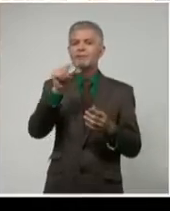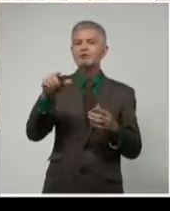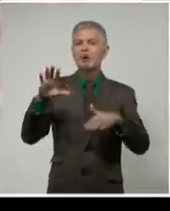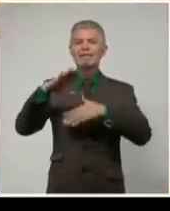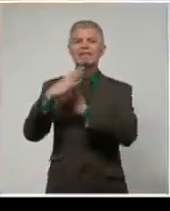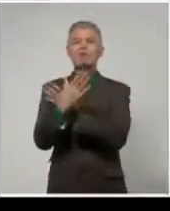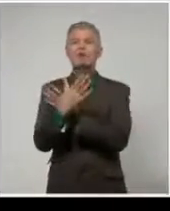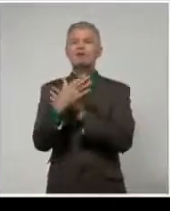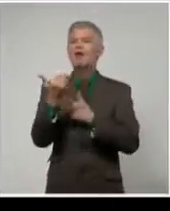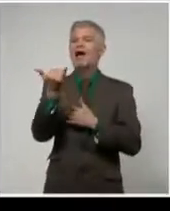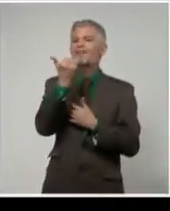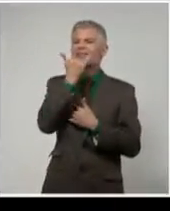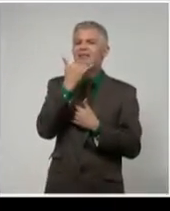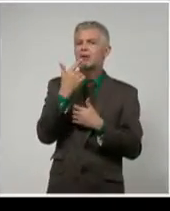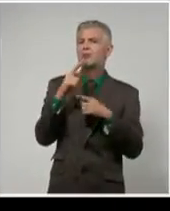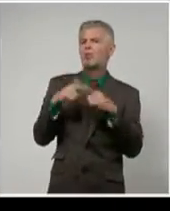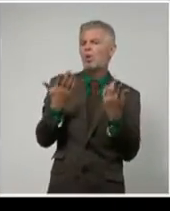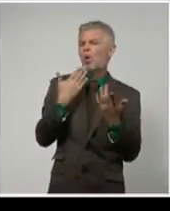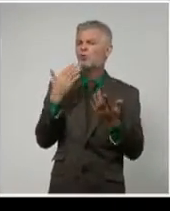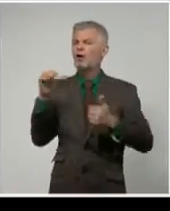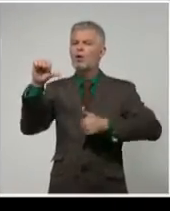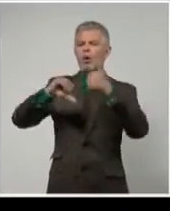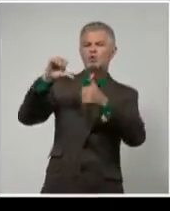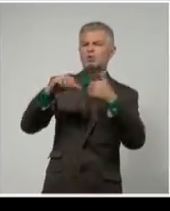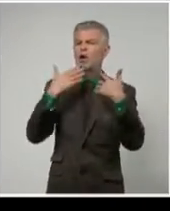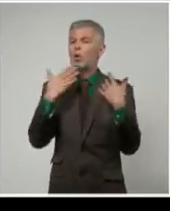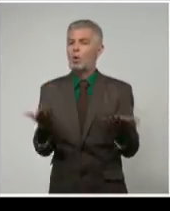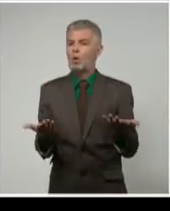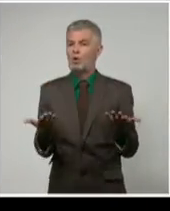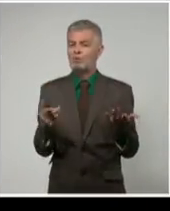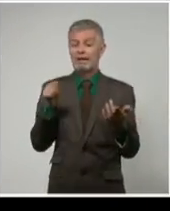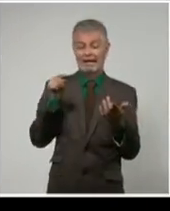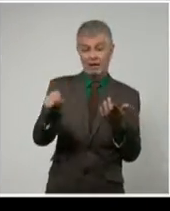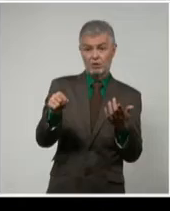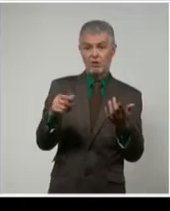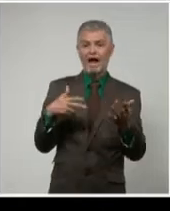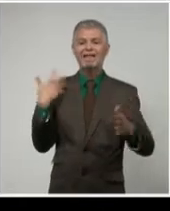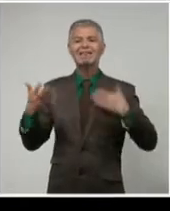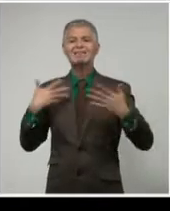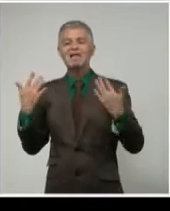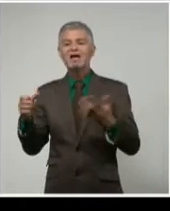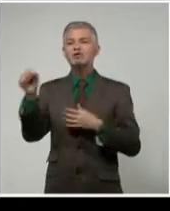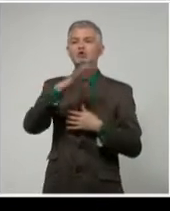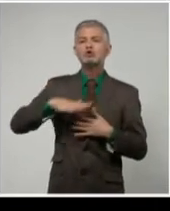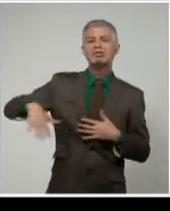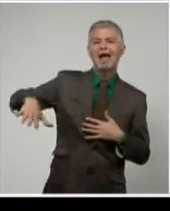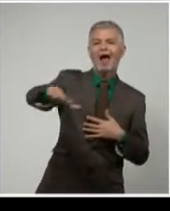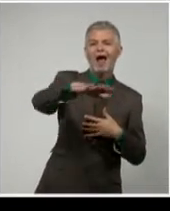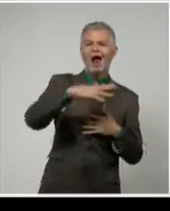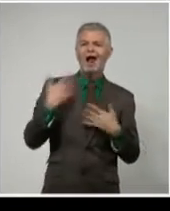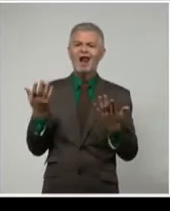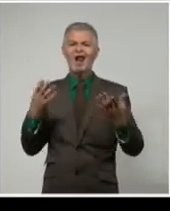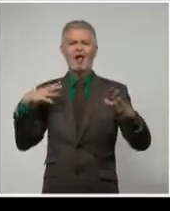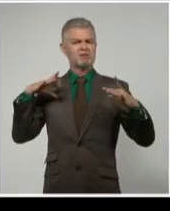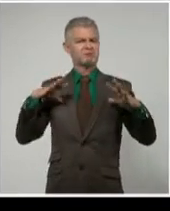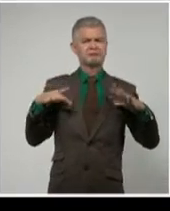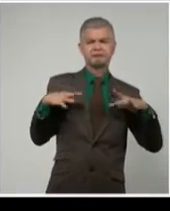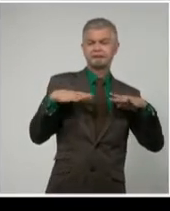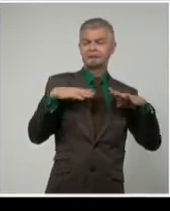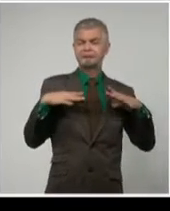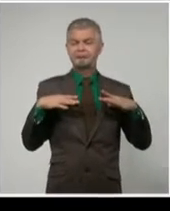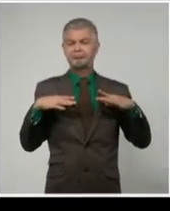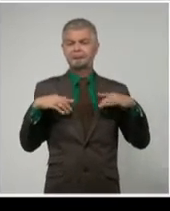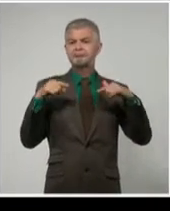supuestamente afectados? Mantuvieron una intensa actividad social, física y recreativa, que